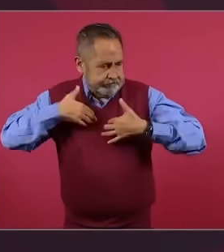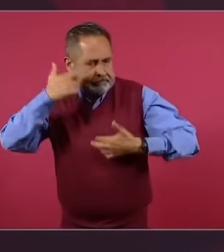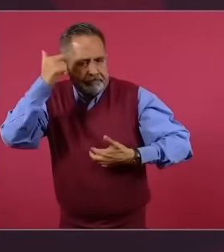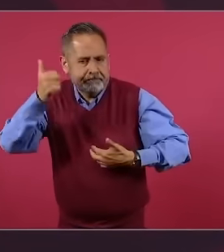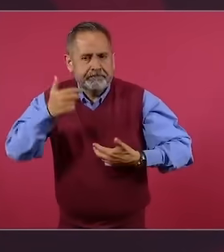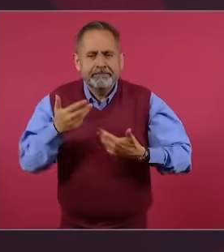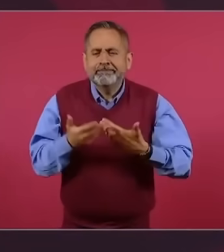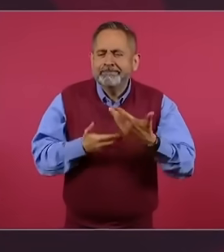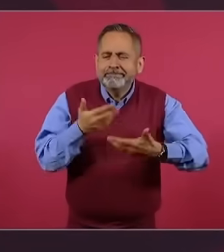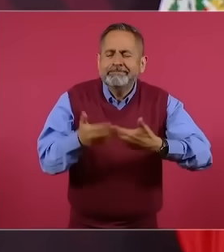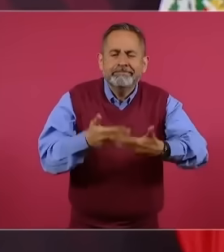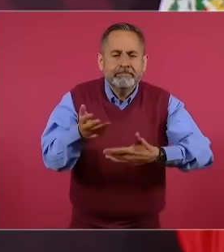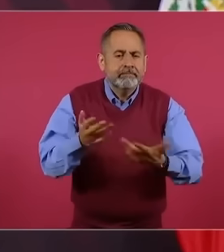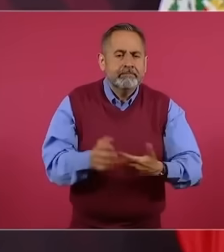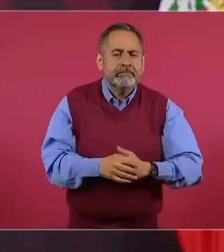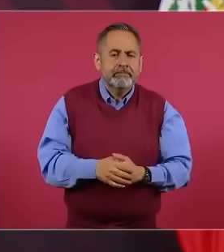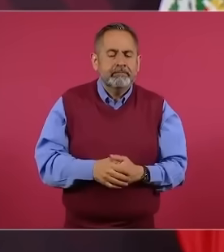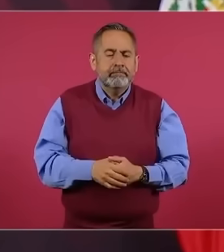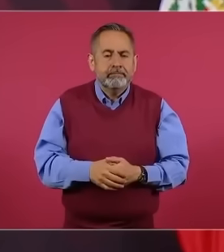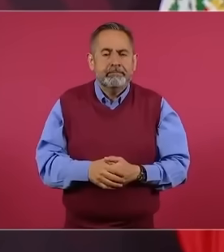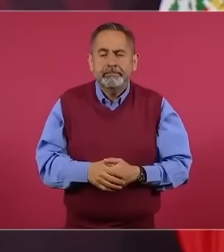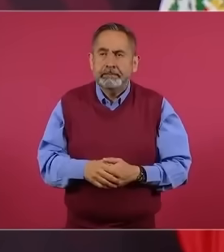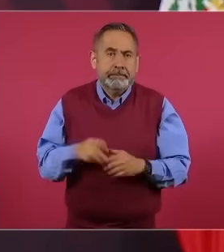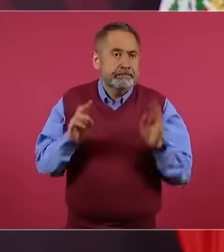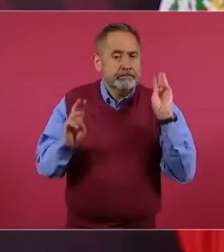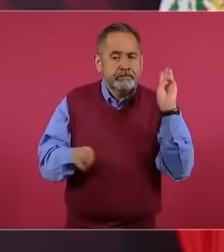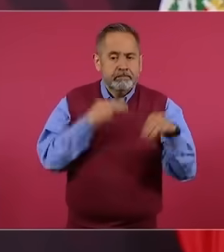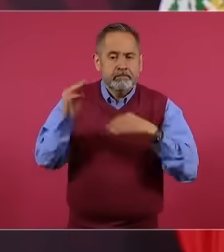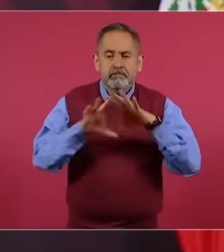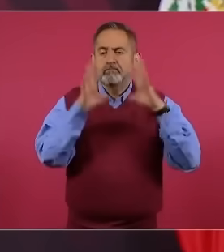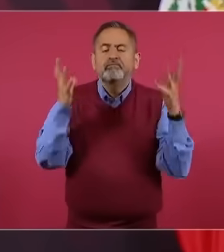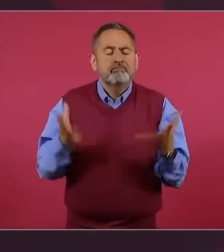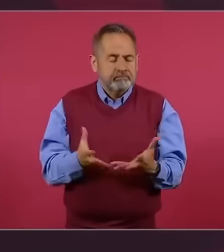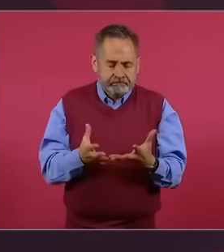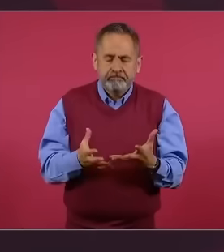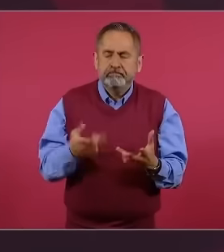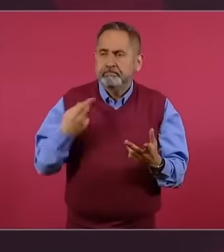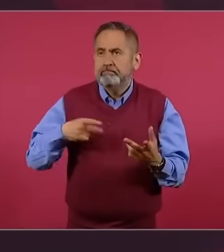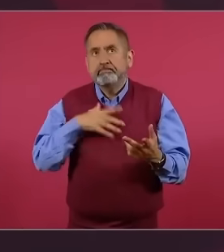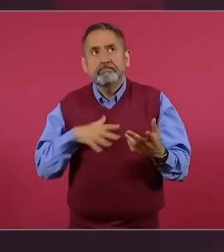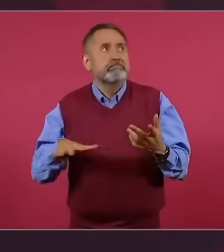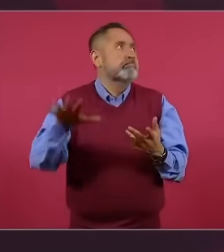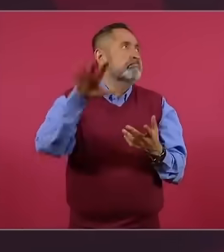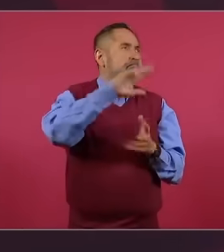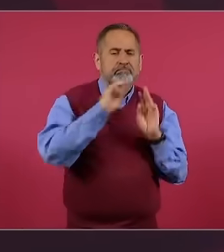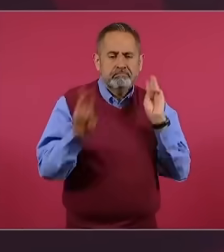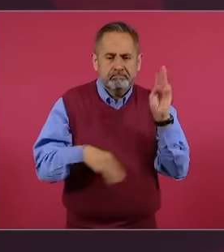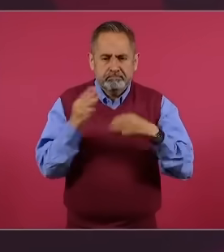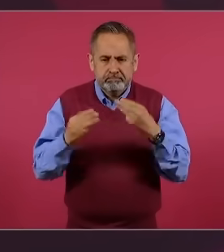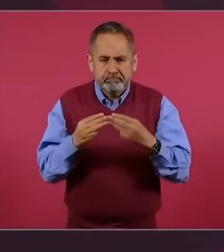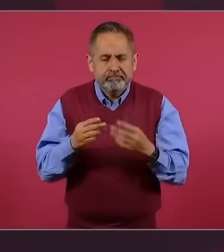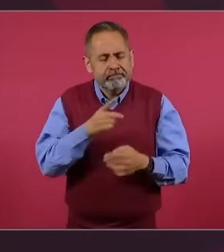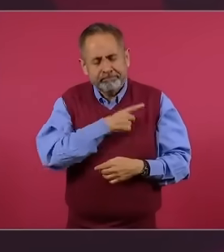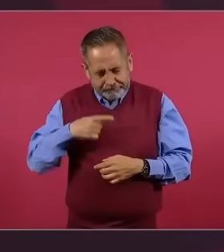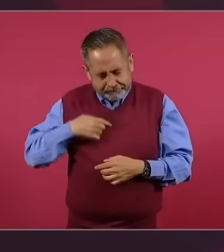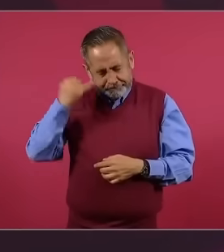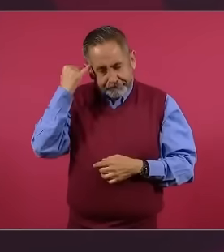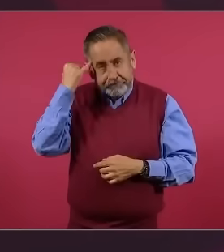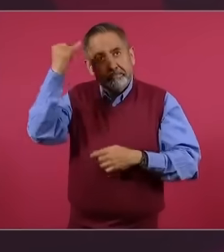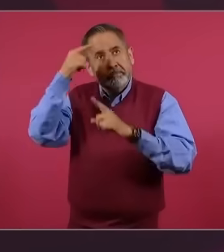O sea, el mundo requiere de muchos ideales y